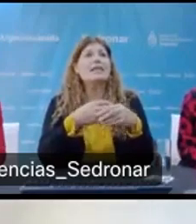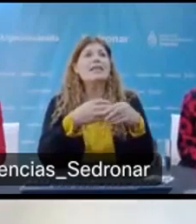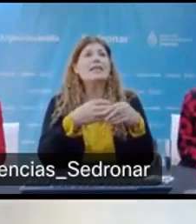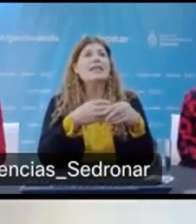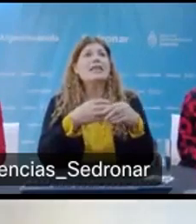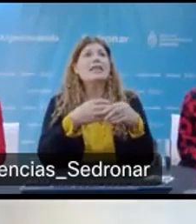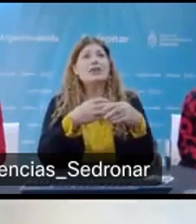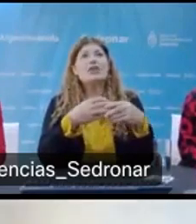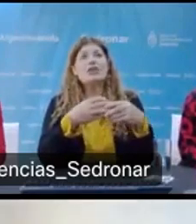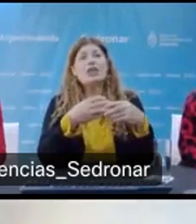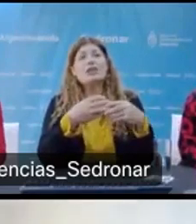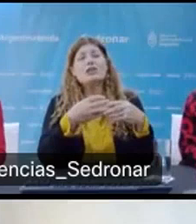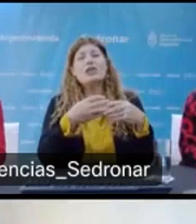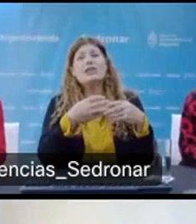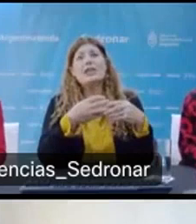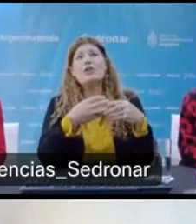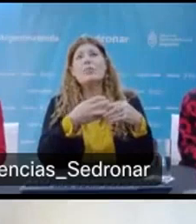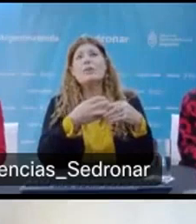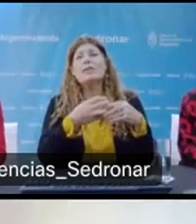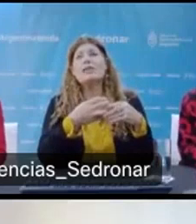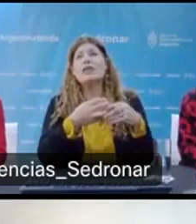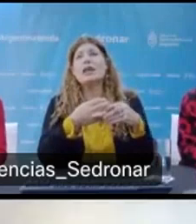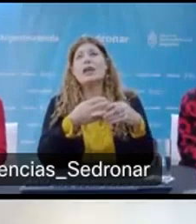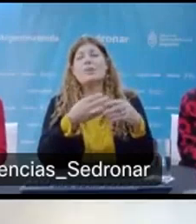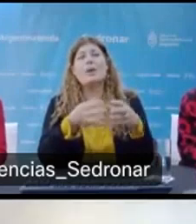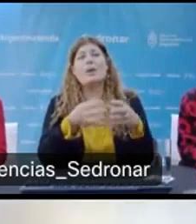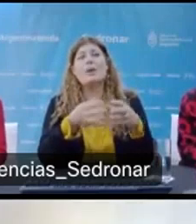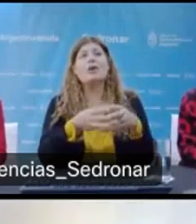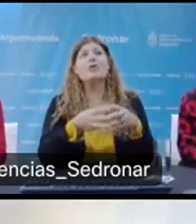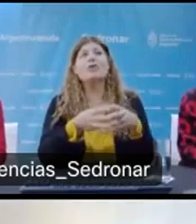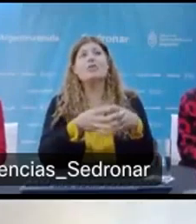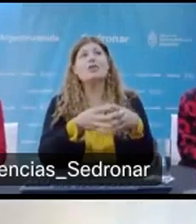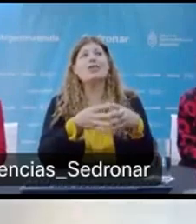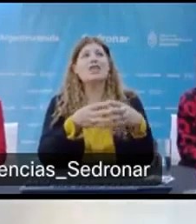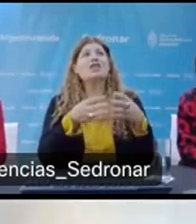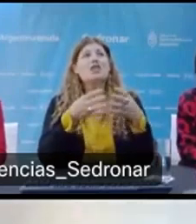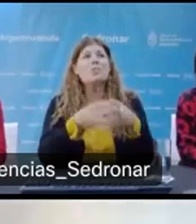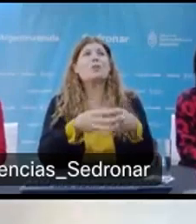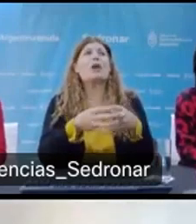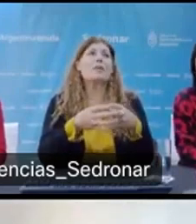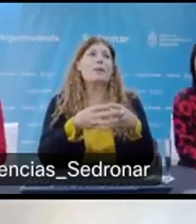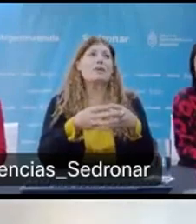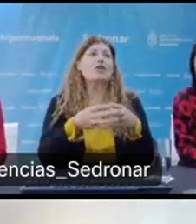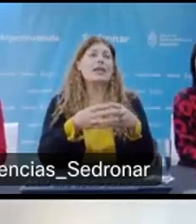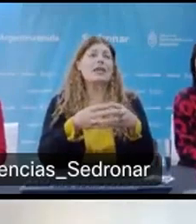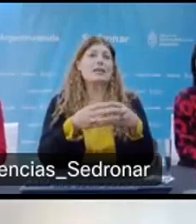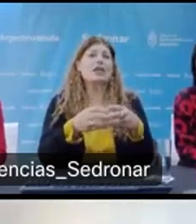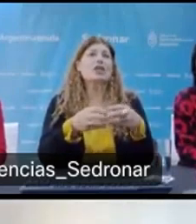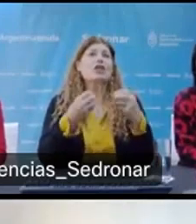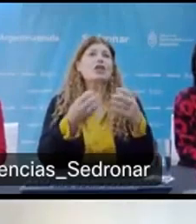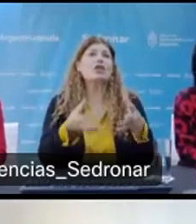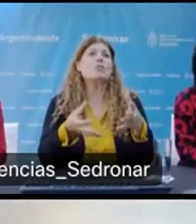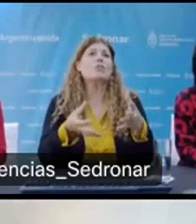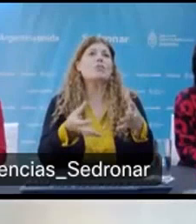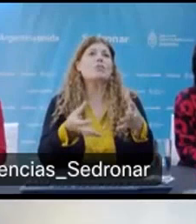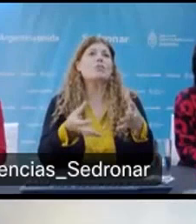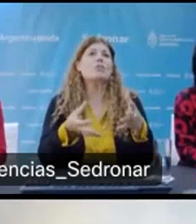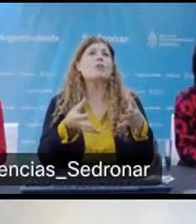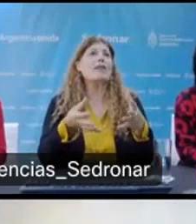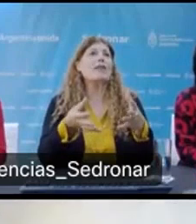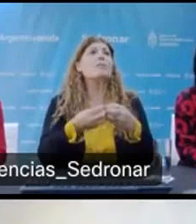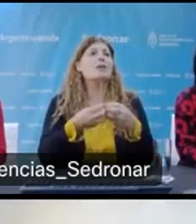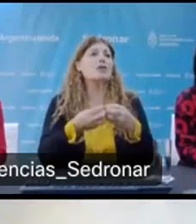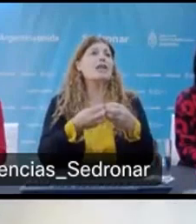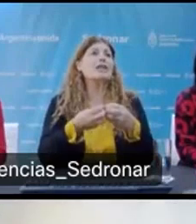profesionales. Y nosotras estamos convencidos que los problemas de consumo son problemas de personas, no son problemas de